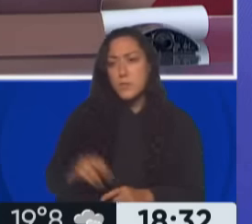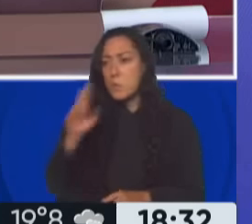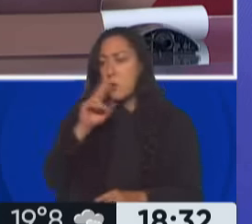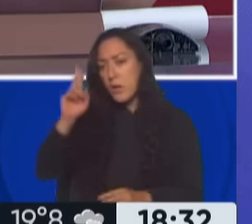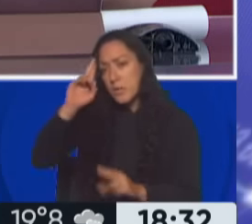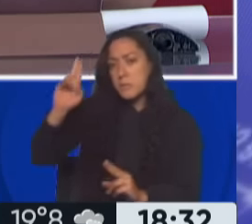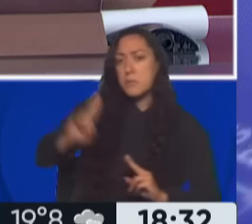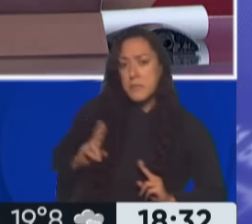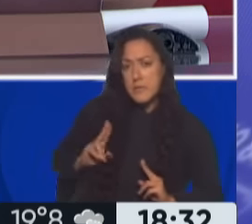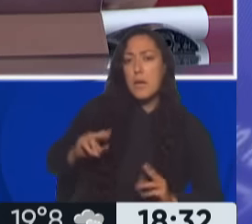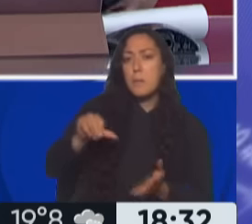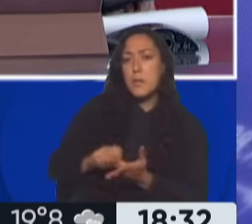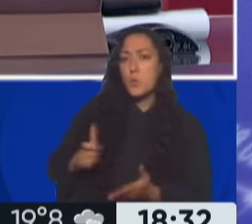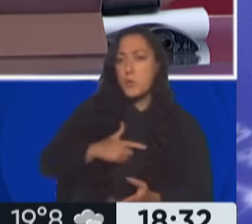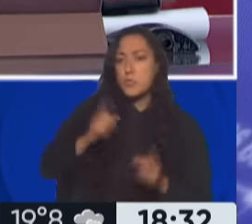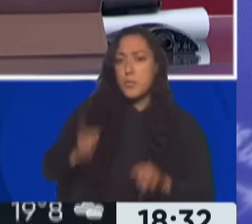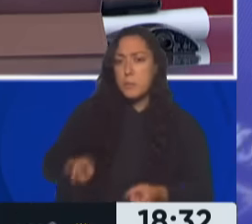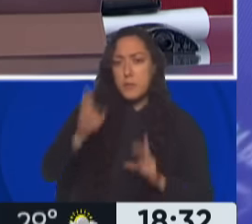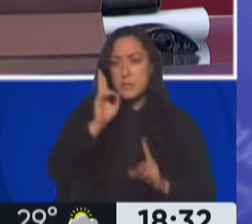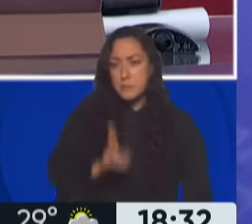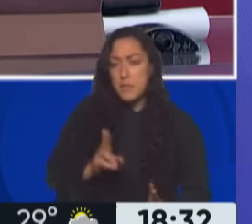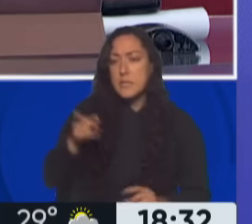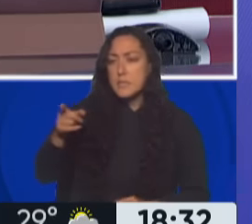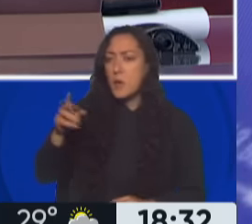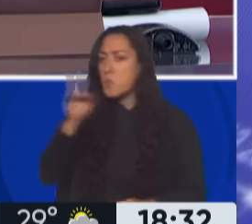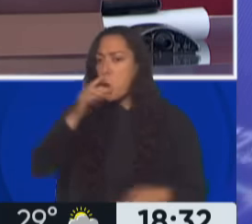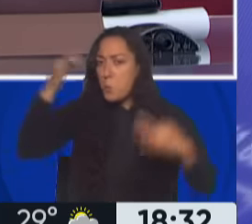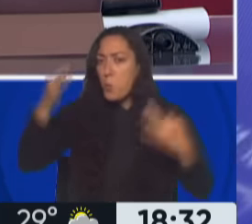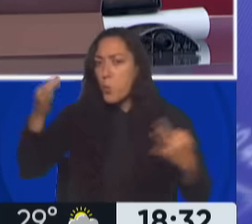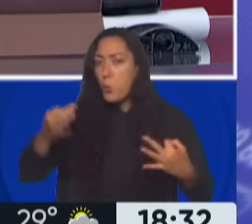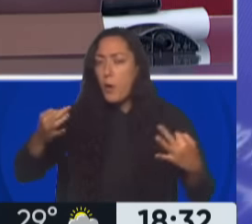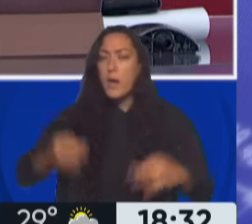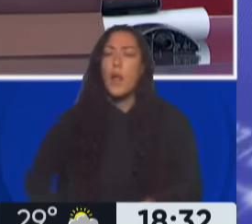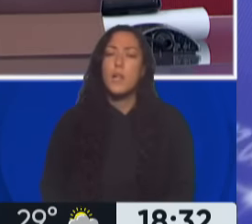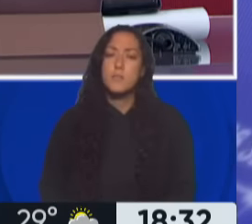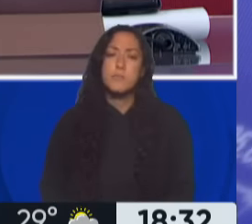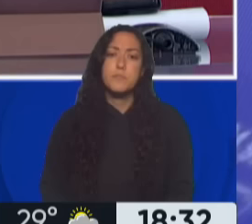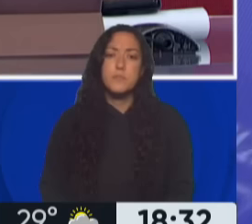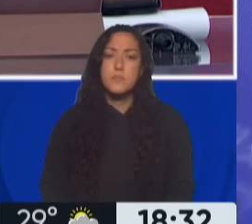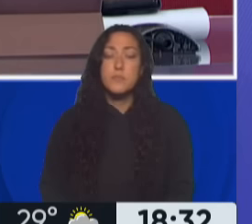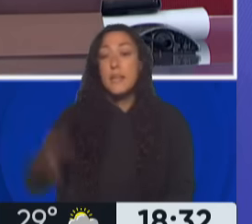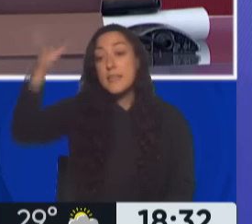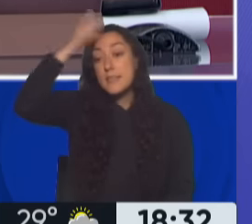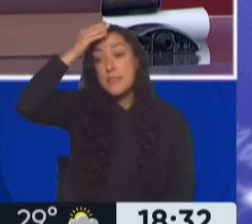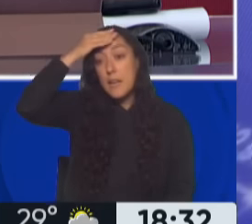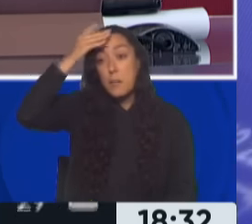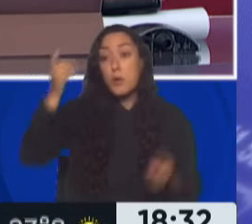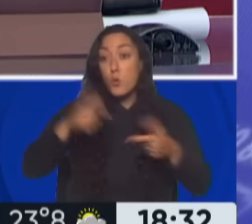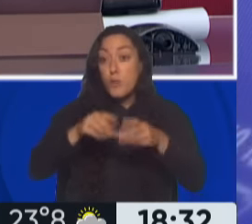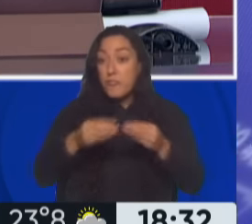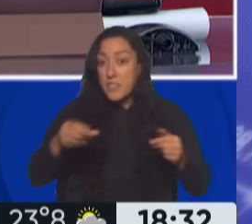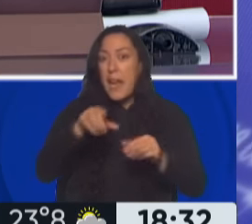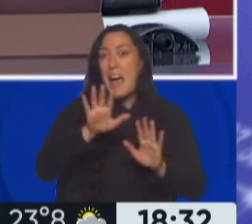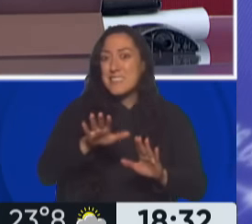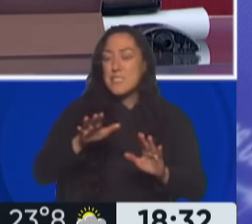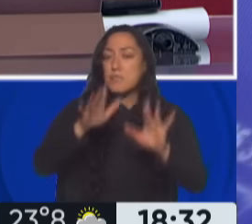mí y por nuestro país. Realmente ella es una muy buena mujer. Esto posteaba Donald Trump, posteriormente a la reunión. Recordemos que todo esto se